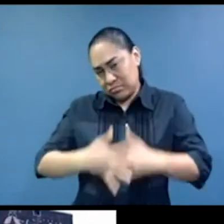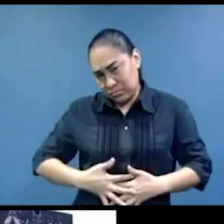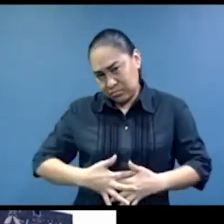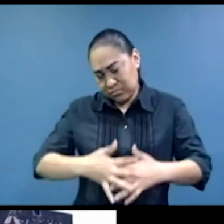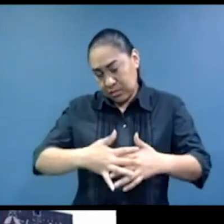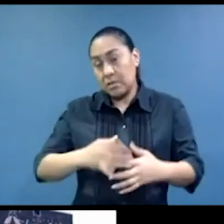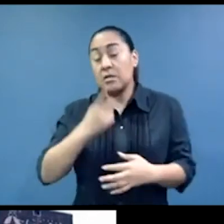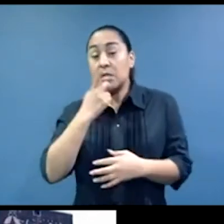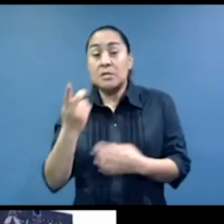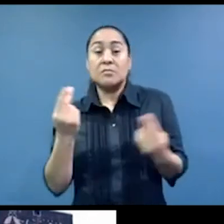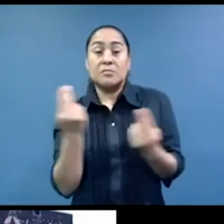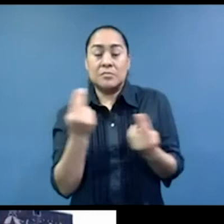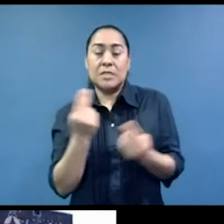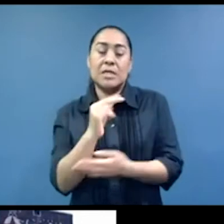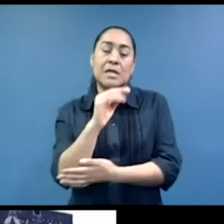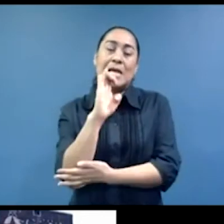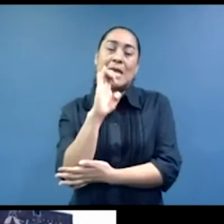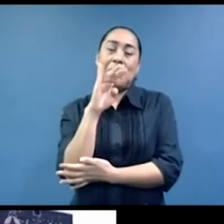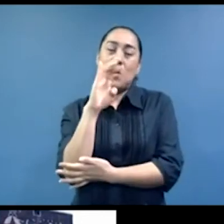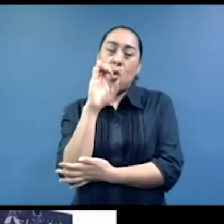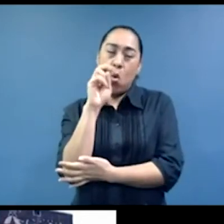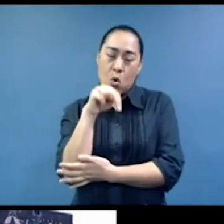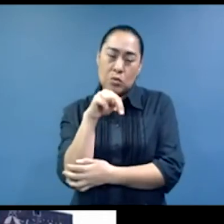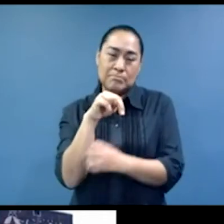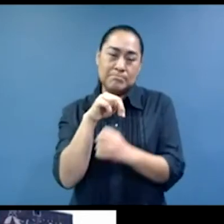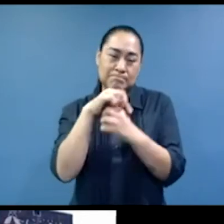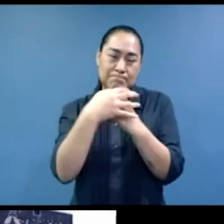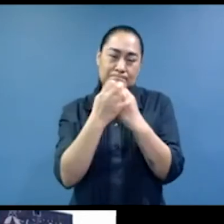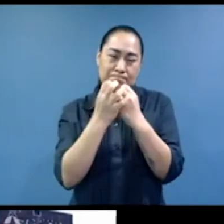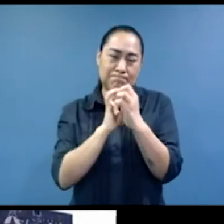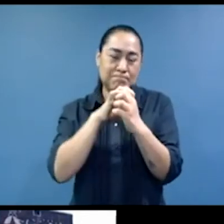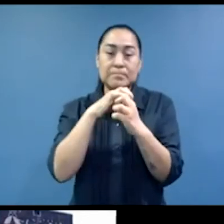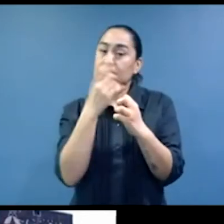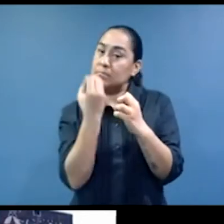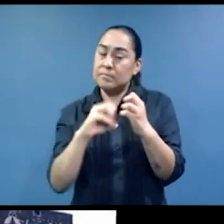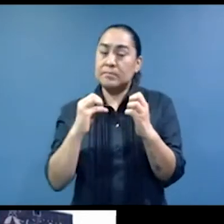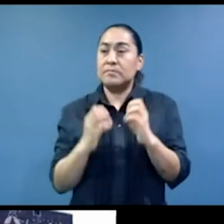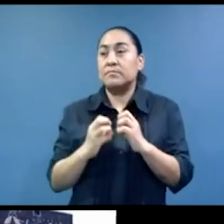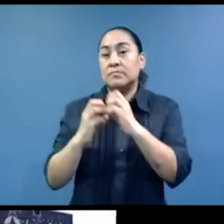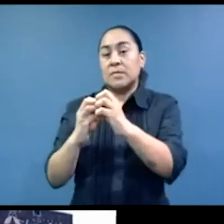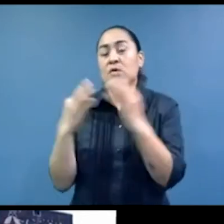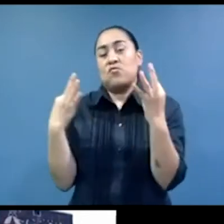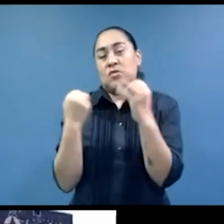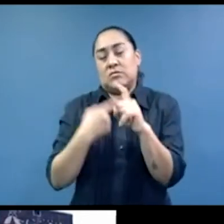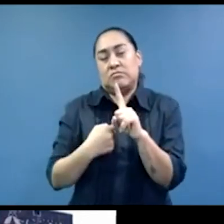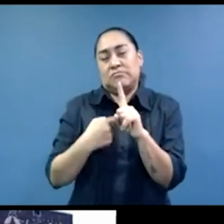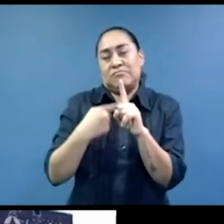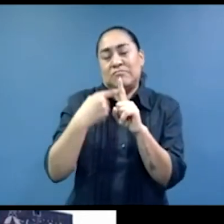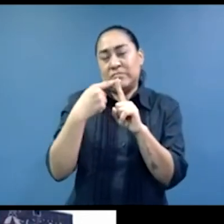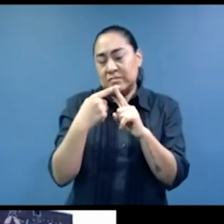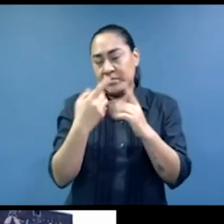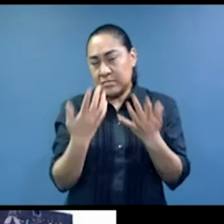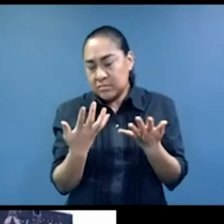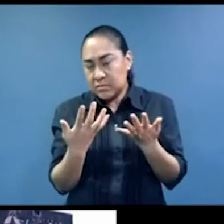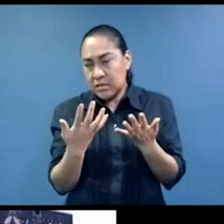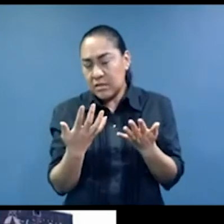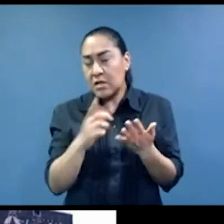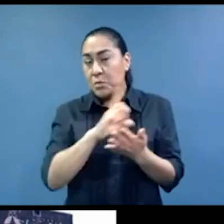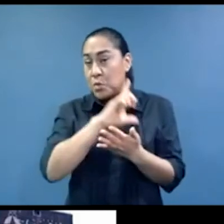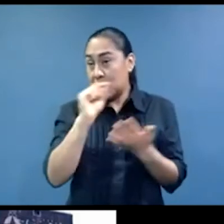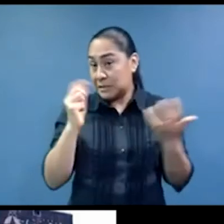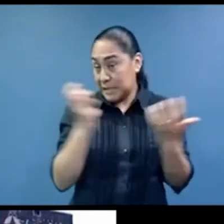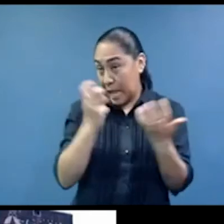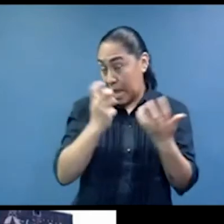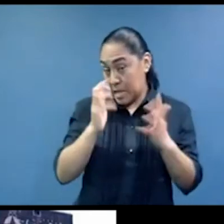sean congelados. Y ahí, al hacerlo, o sea, le quita esa carga que veníamos